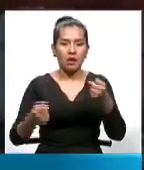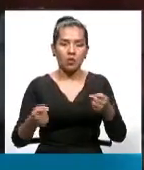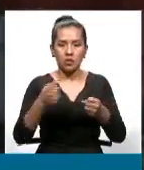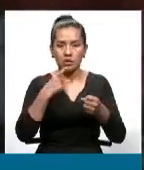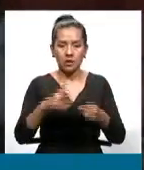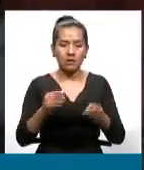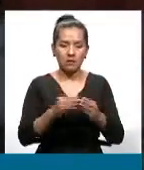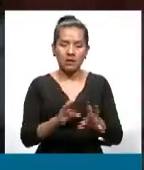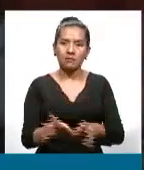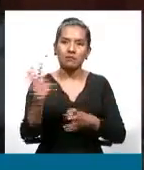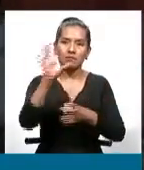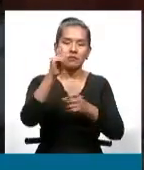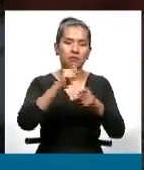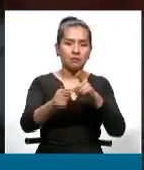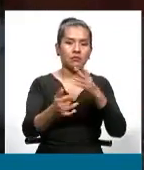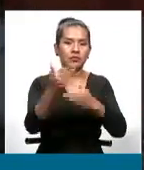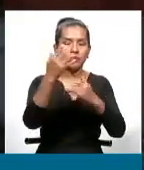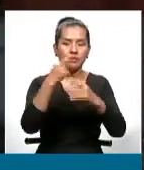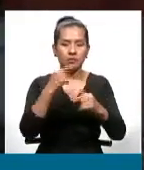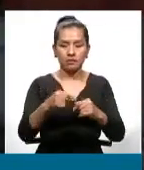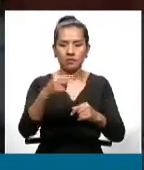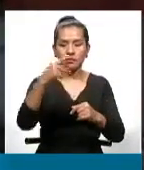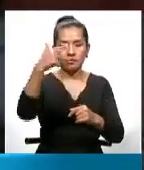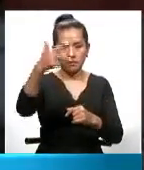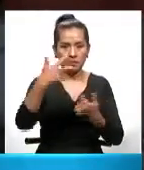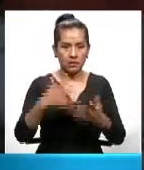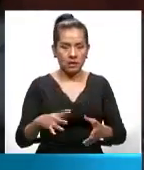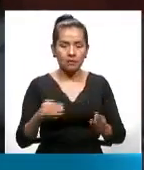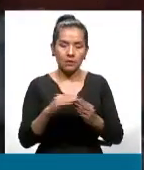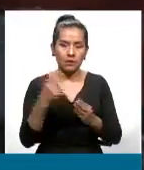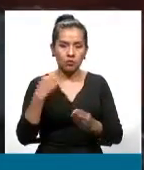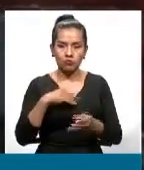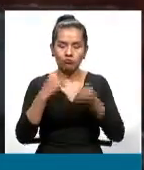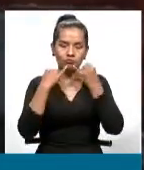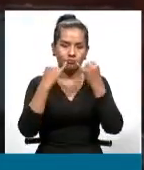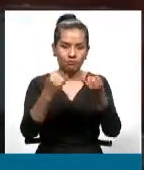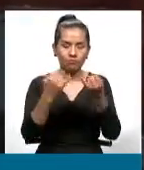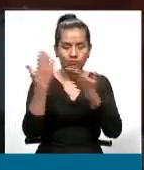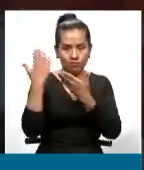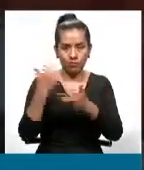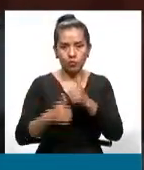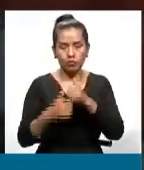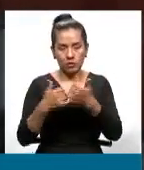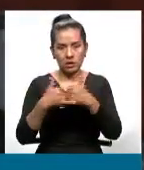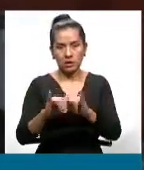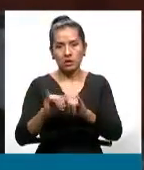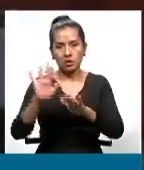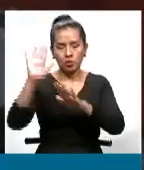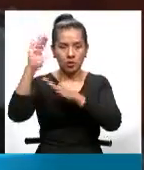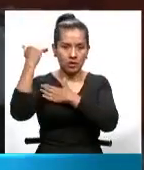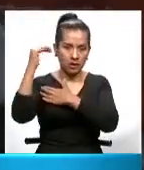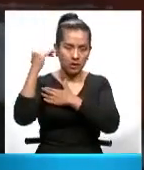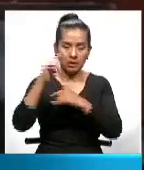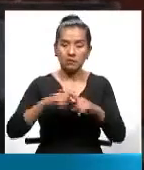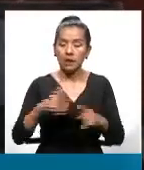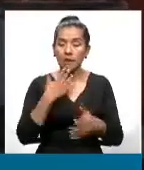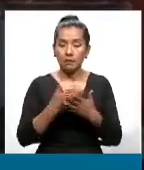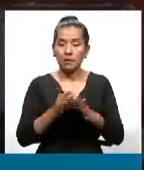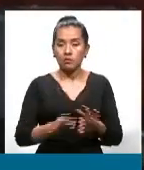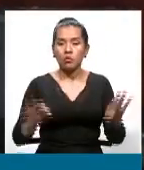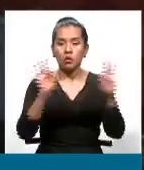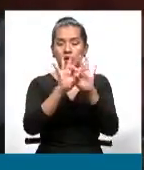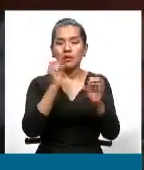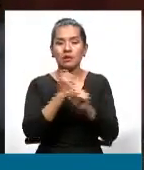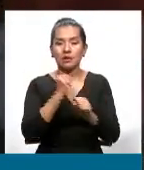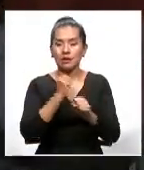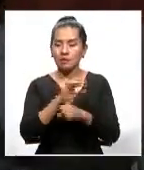planta alta de este edificio. Es lo que podemos informarle a esta hora de la noche. Importante también el trabajo que ha realizado la